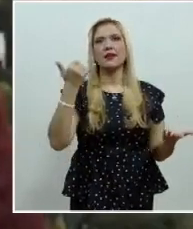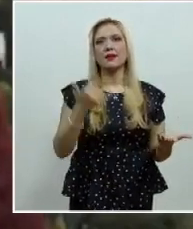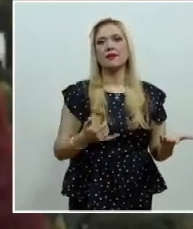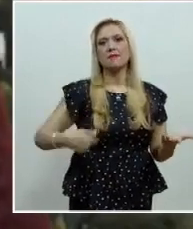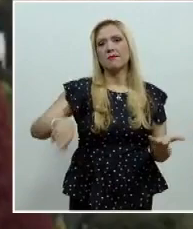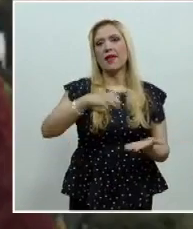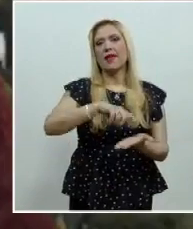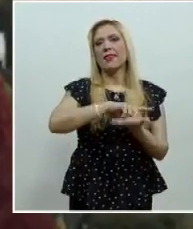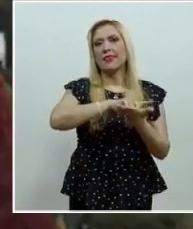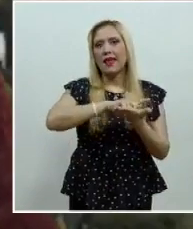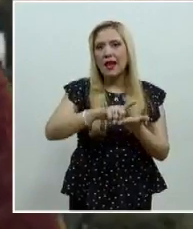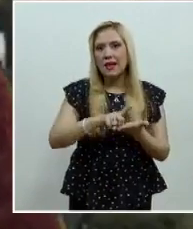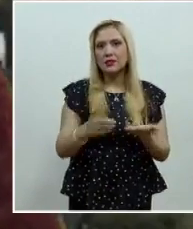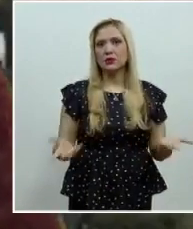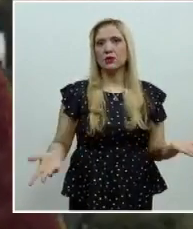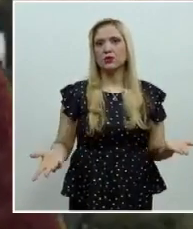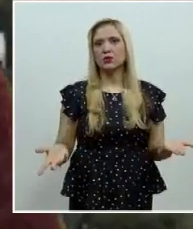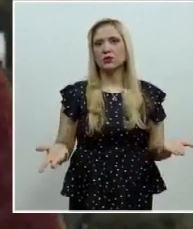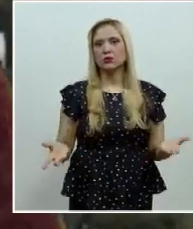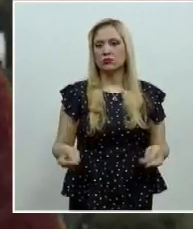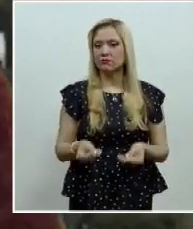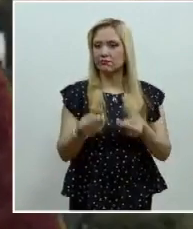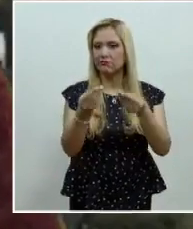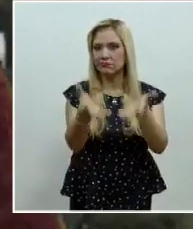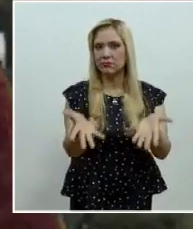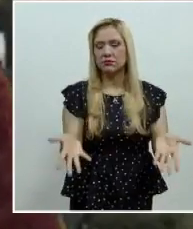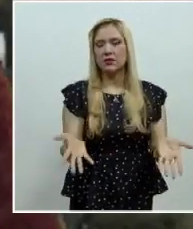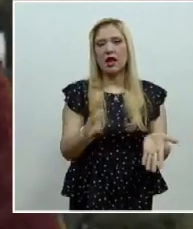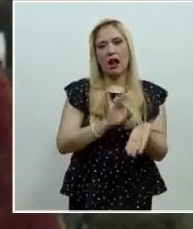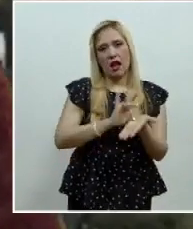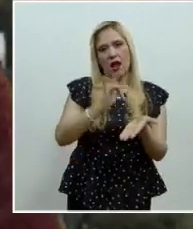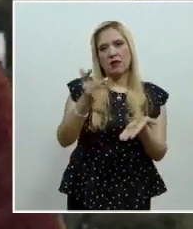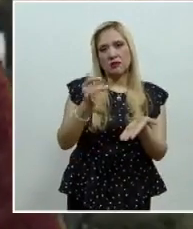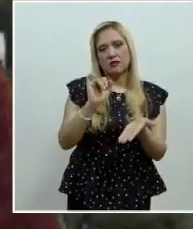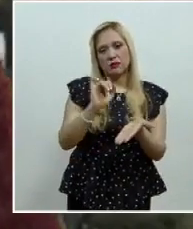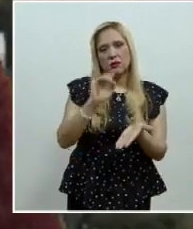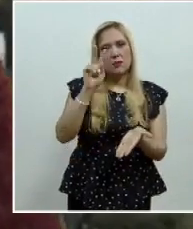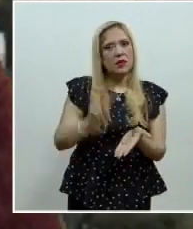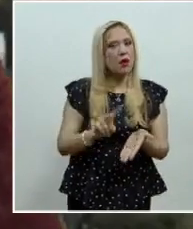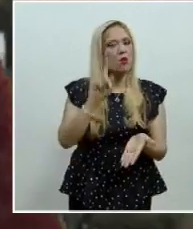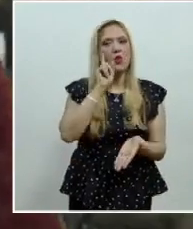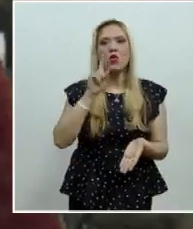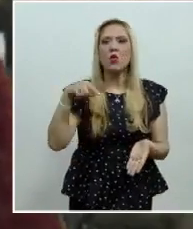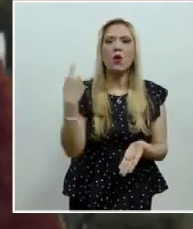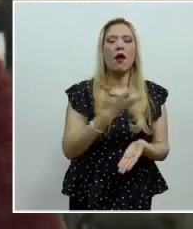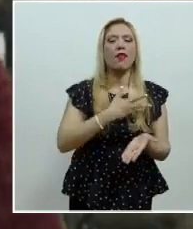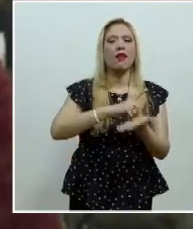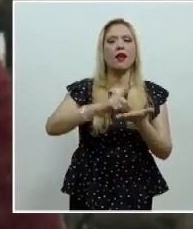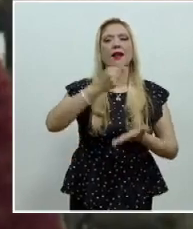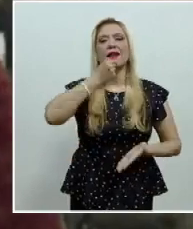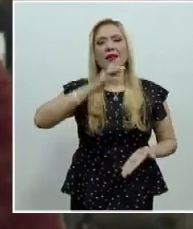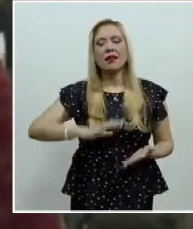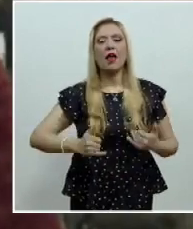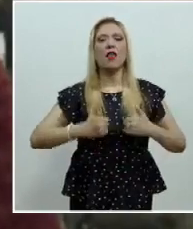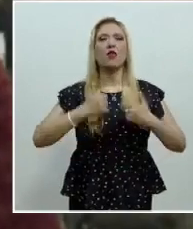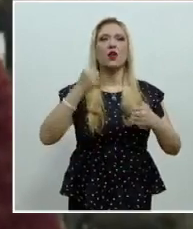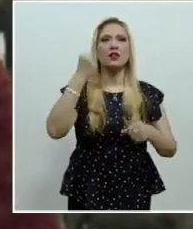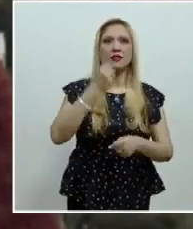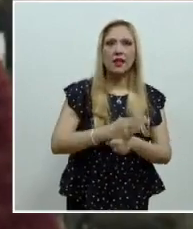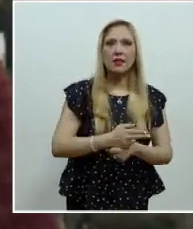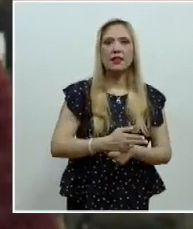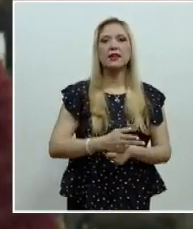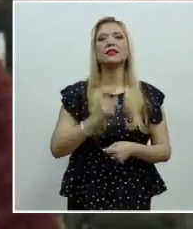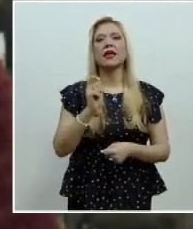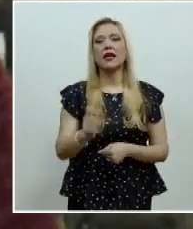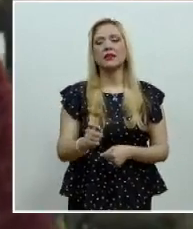de los derechos, donde va, desde luego, pues el derecho que tenemos todas las mujeres, desde luego niñas y adolescentes, a vivir una